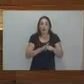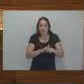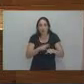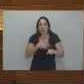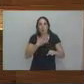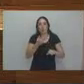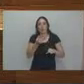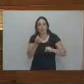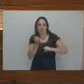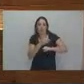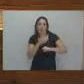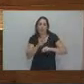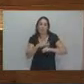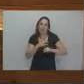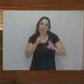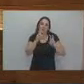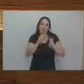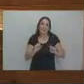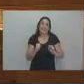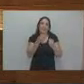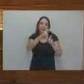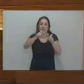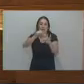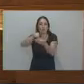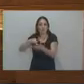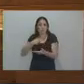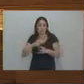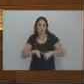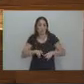económico para ese rescate ciudadano, del que hablábamos al comienzo.